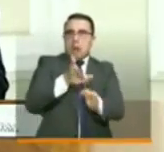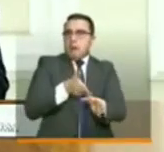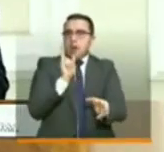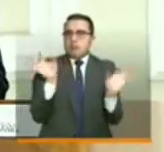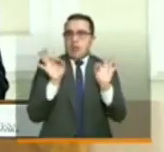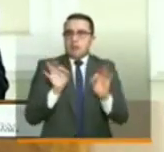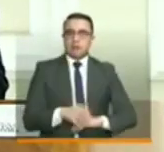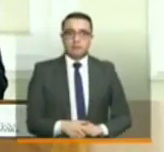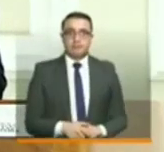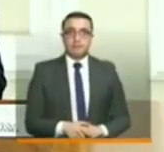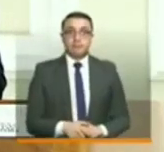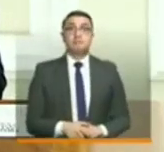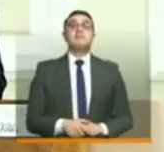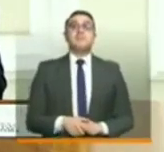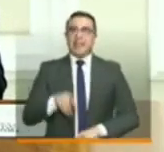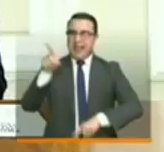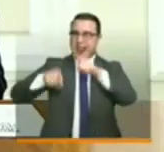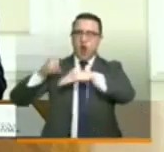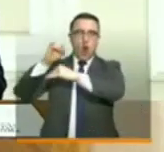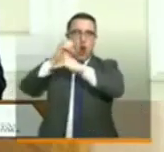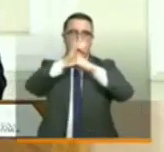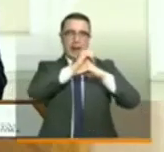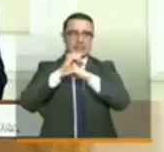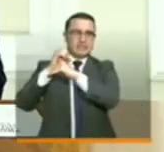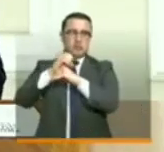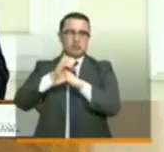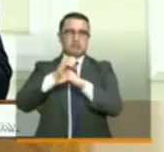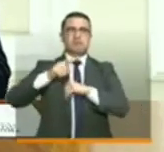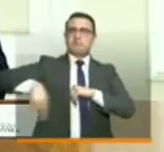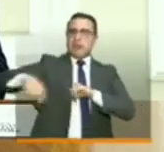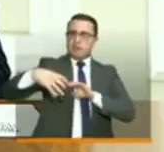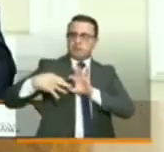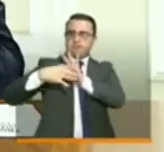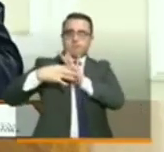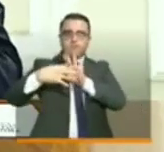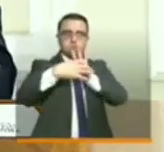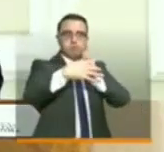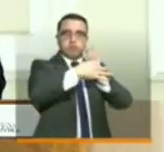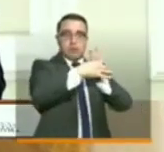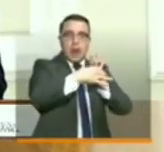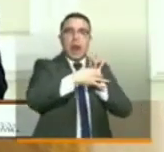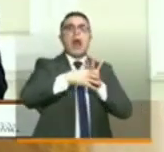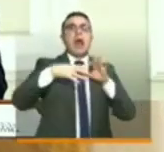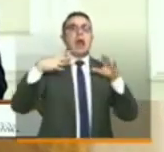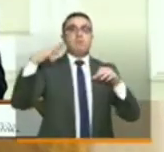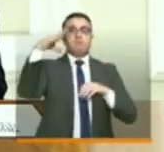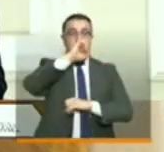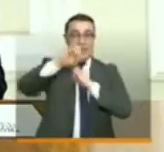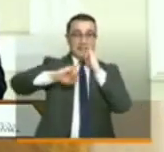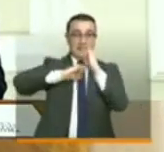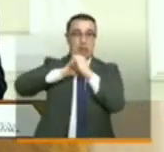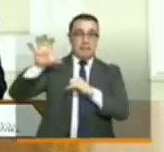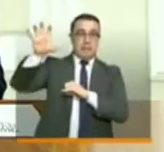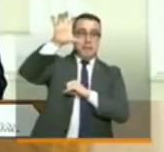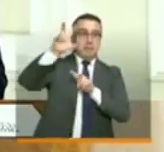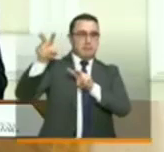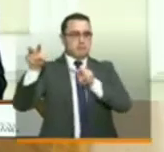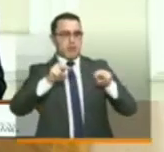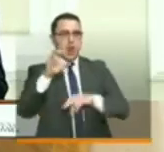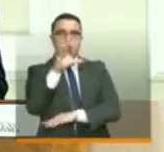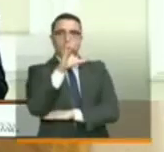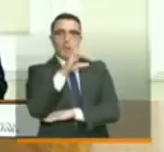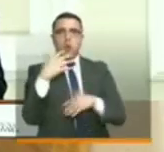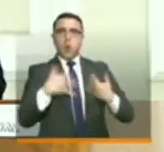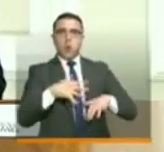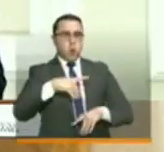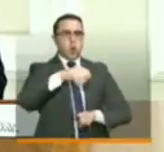varias conversaciones que hemos tenido con organismos multilaterales han destacado la respuesta que ha tenido Colombia en el marco de esta pandemia